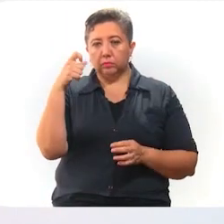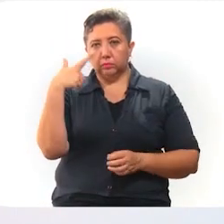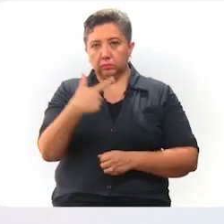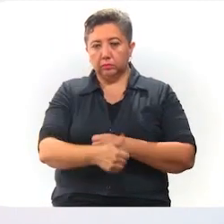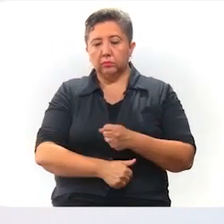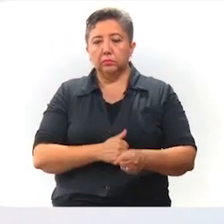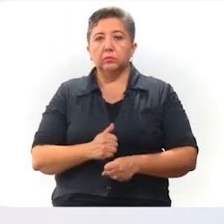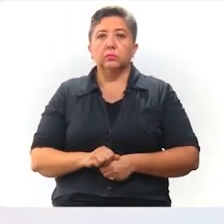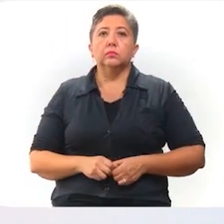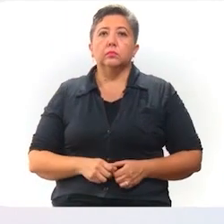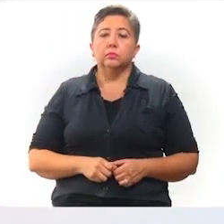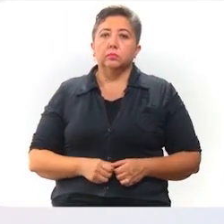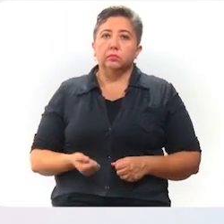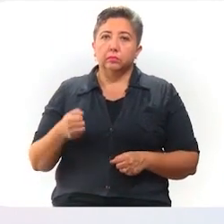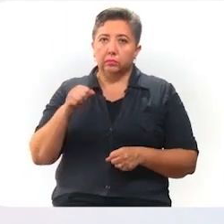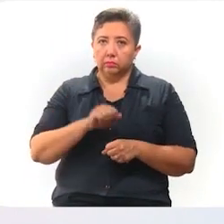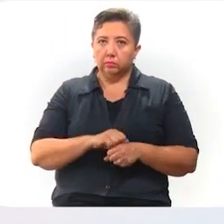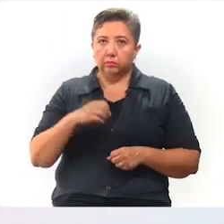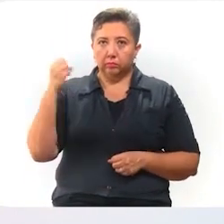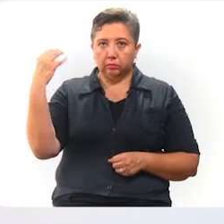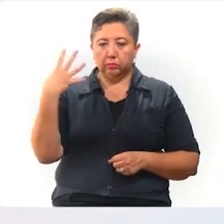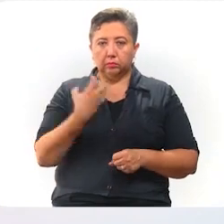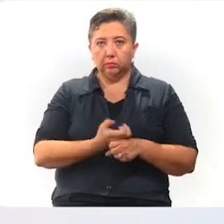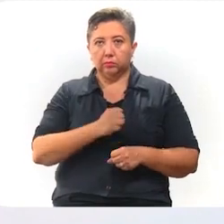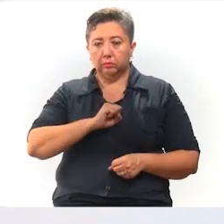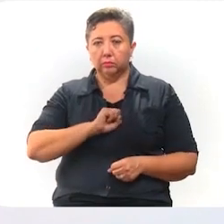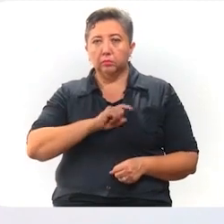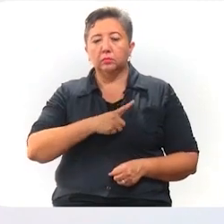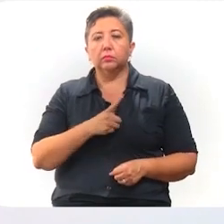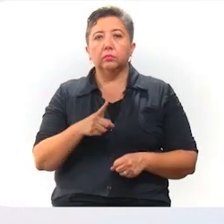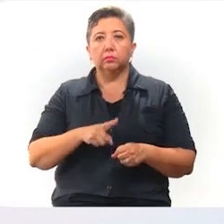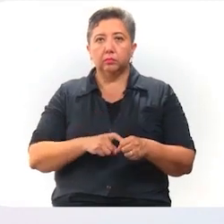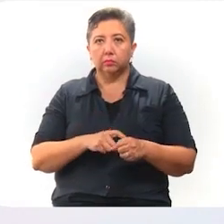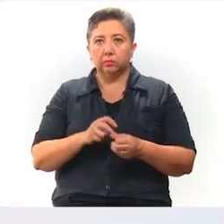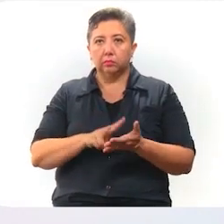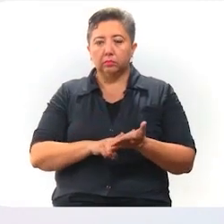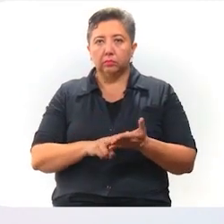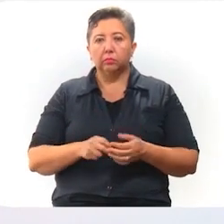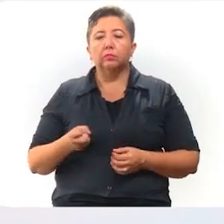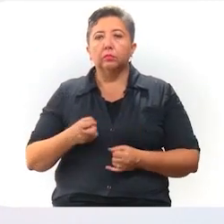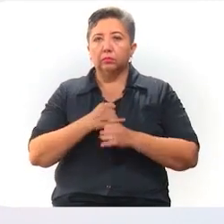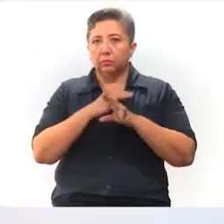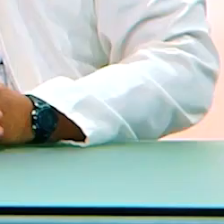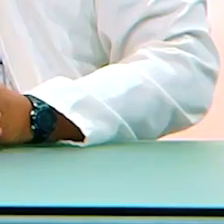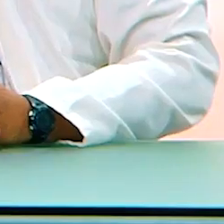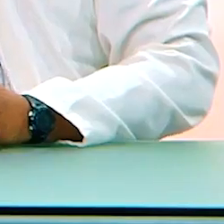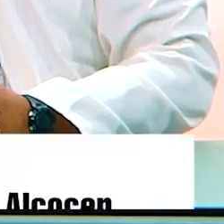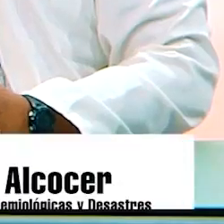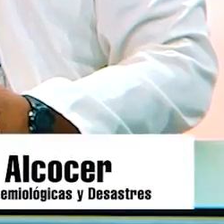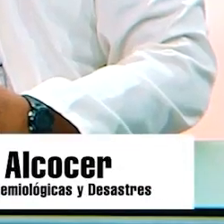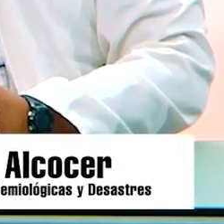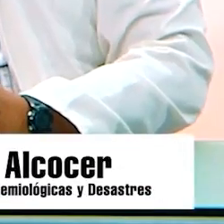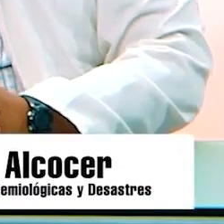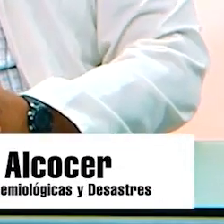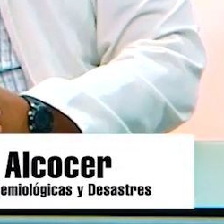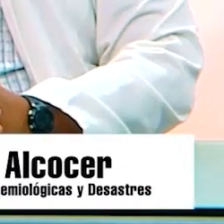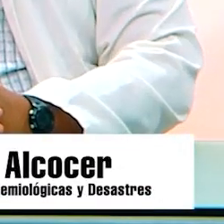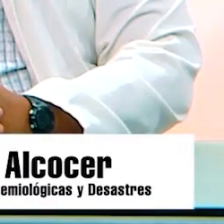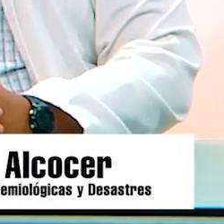a 107 años. Los indicadores semanales del Semáforo Estatal de Salud marcan color verde. Hasta aquí el reporte químico. Gracias,